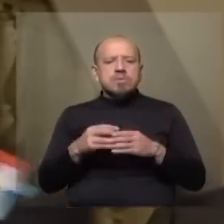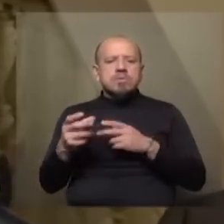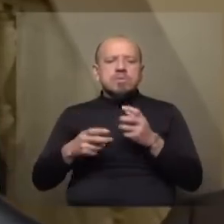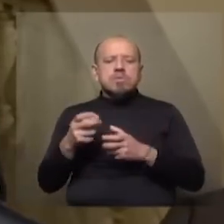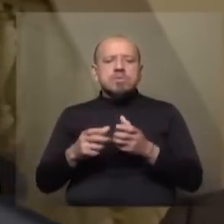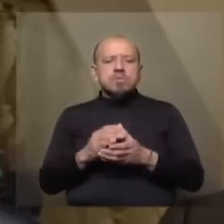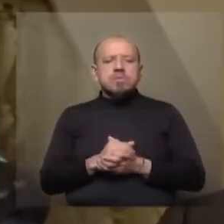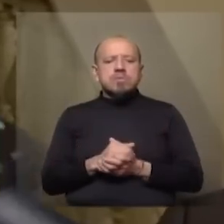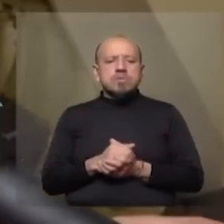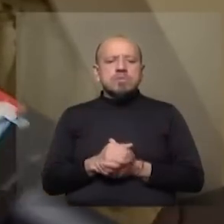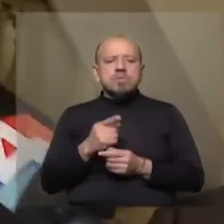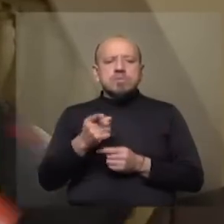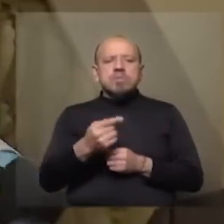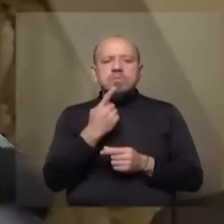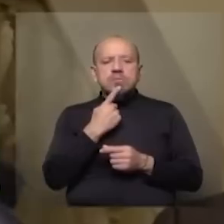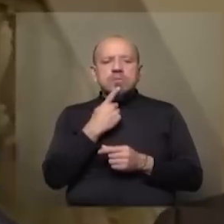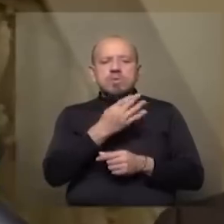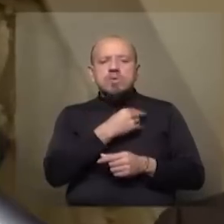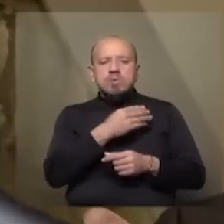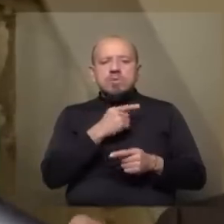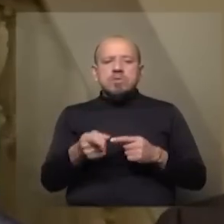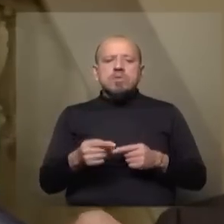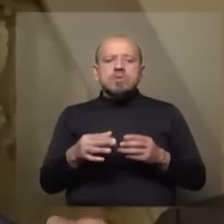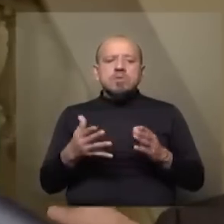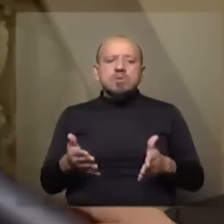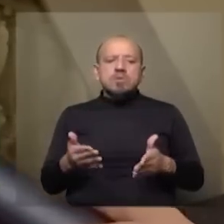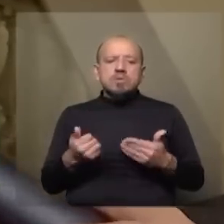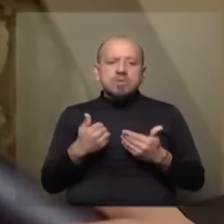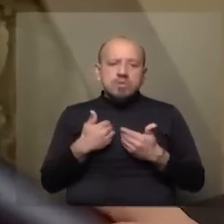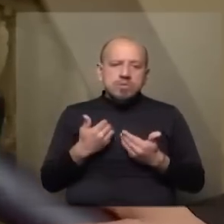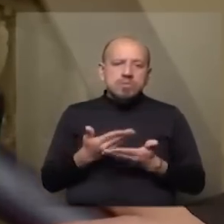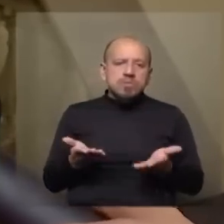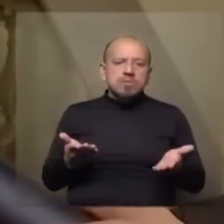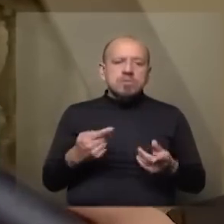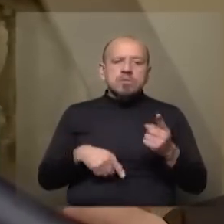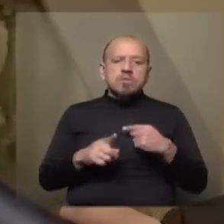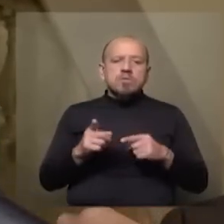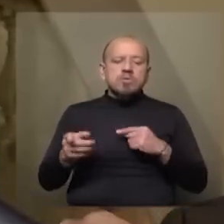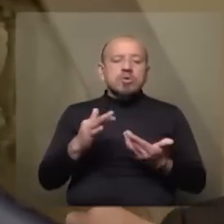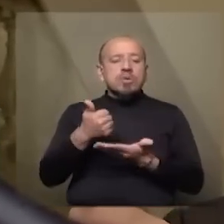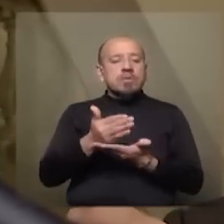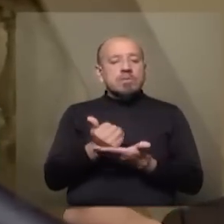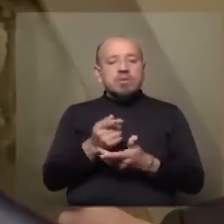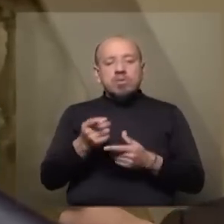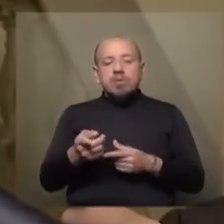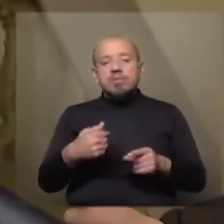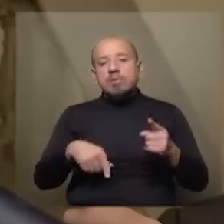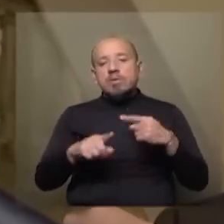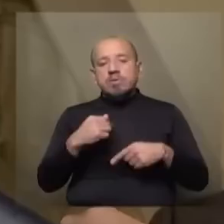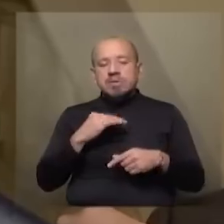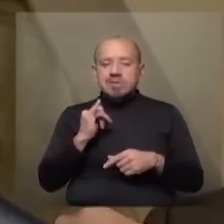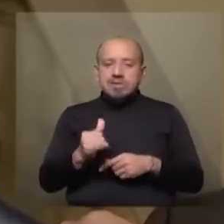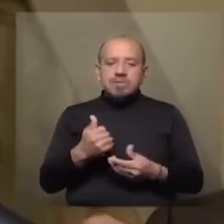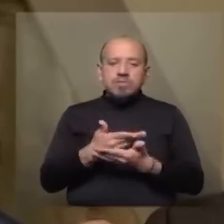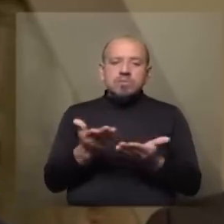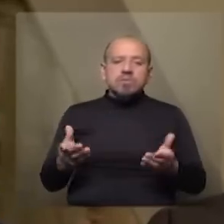ahí el Partido Nacional va a tener que dar señales de generosidad que si bien no van a tener impacto en el departamento creo que son señales que que la